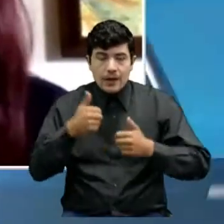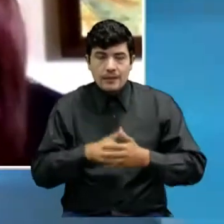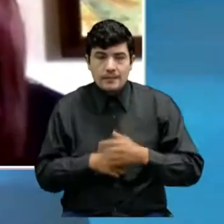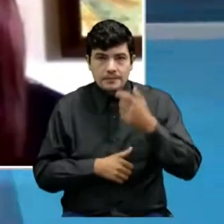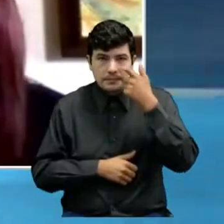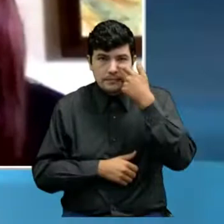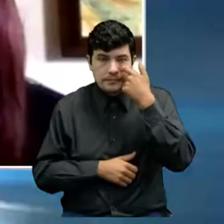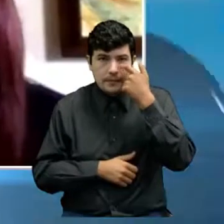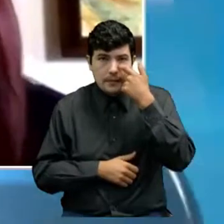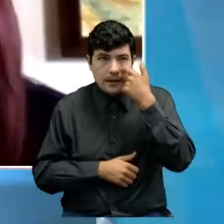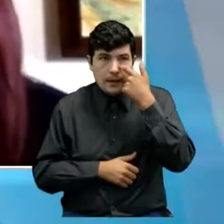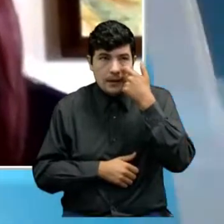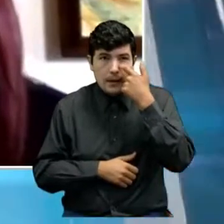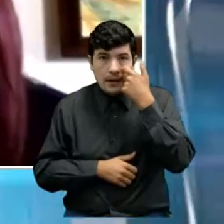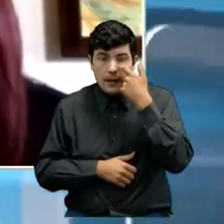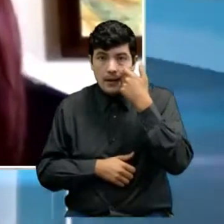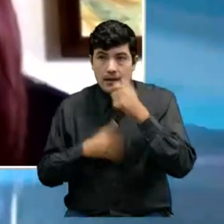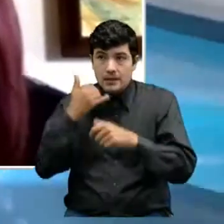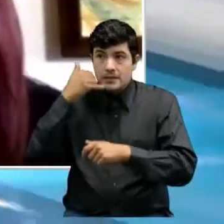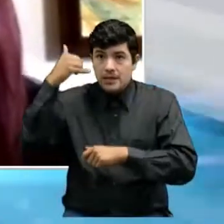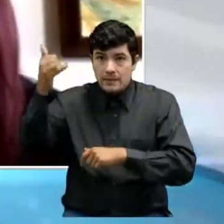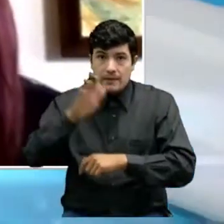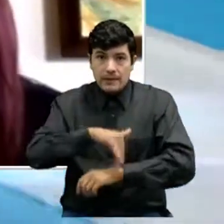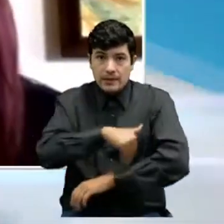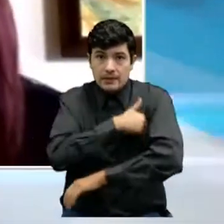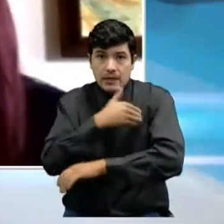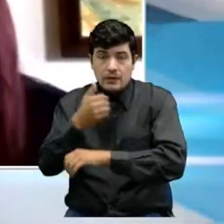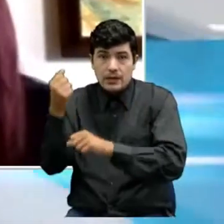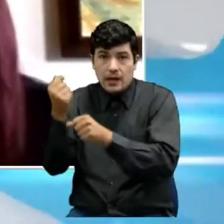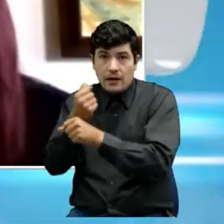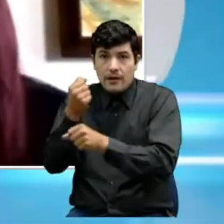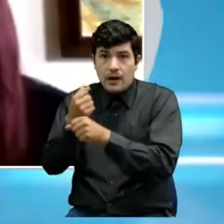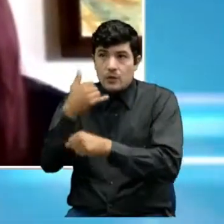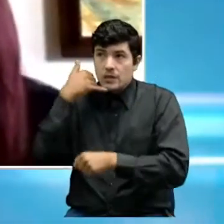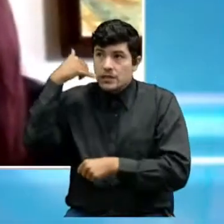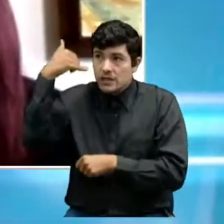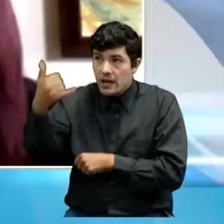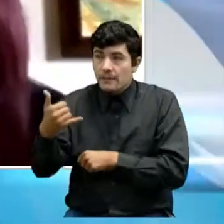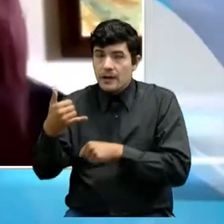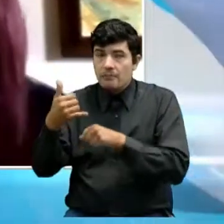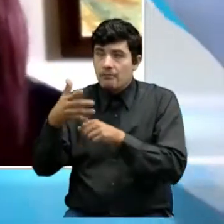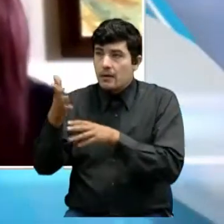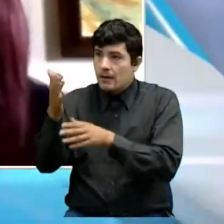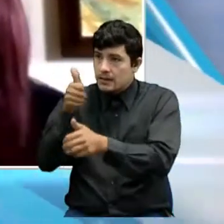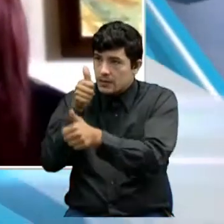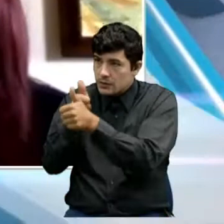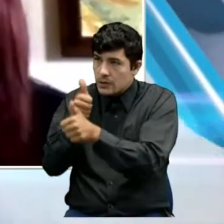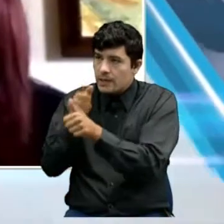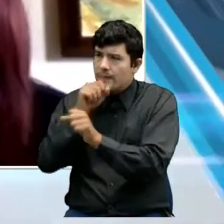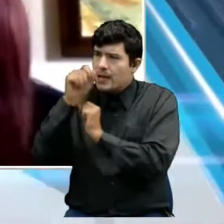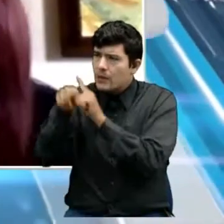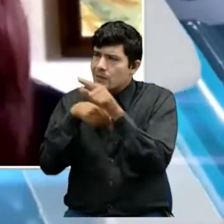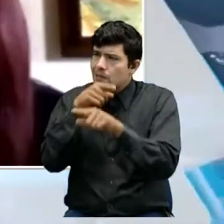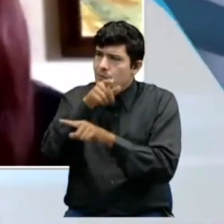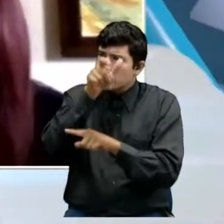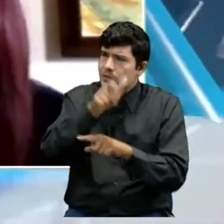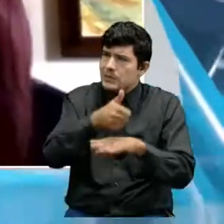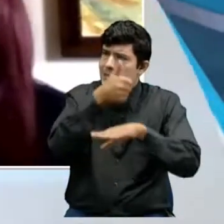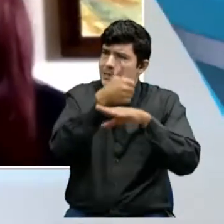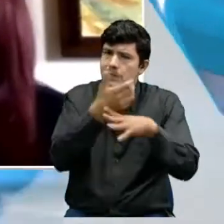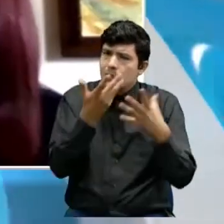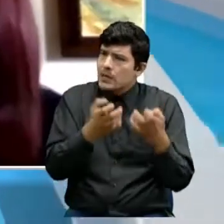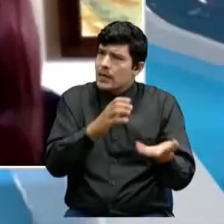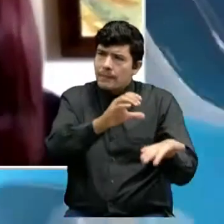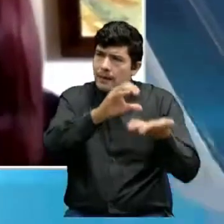solicitar una cita o asesoría en el Ministerio del Trabajo para que ponga en conocimiento esta